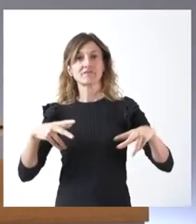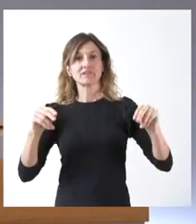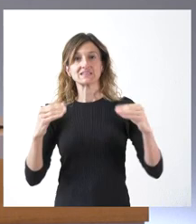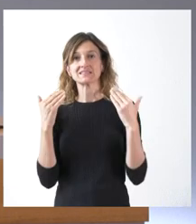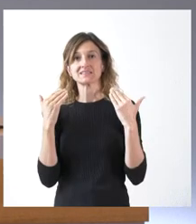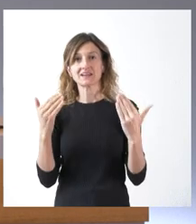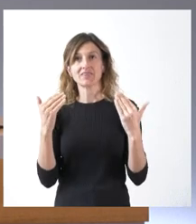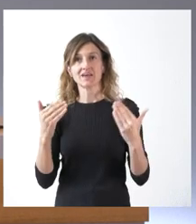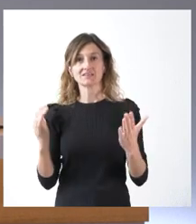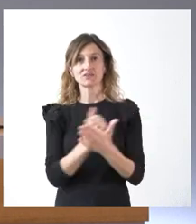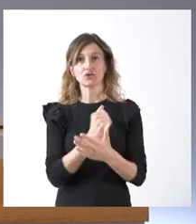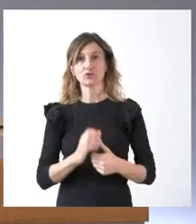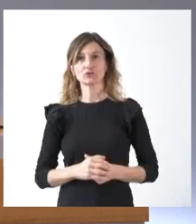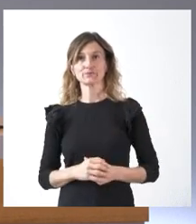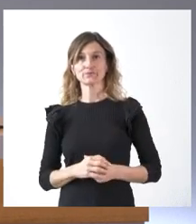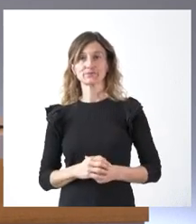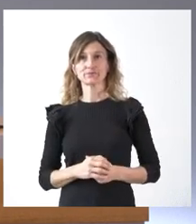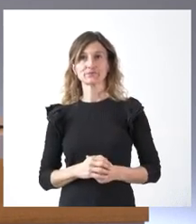Muchísimas gracias